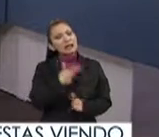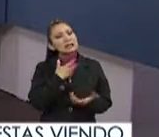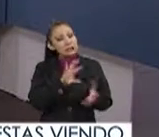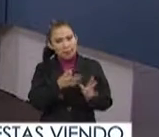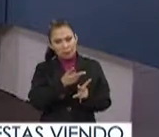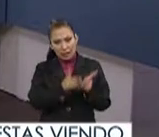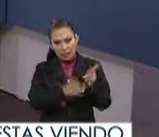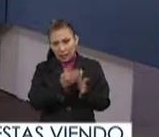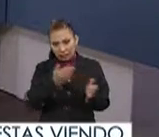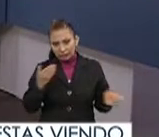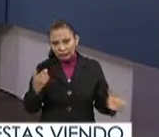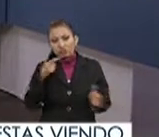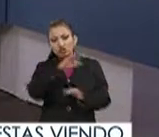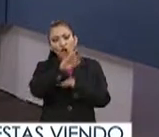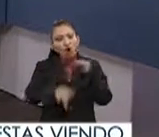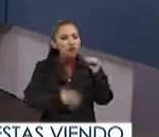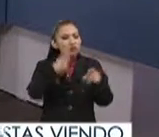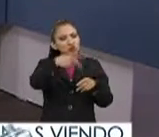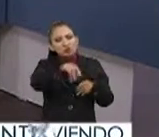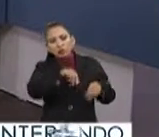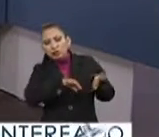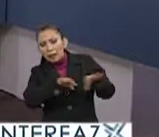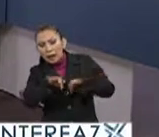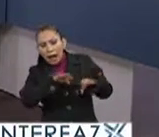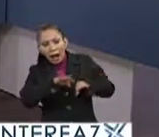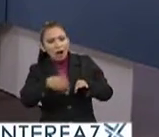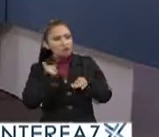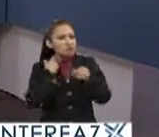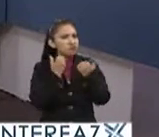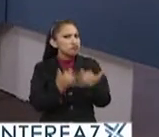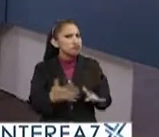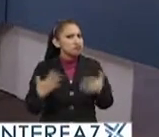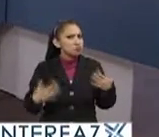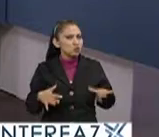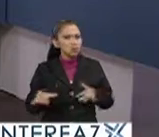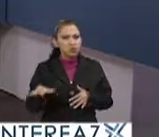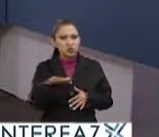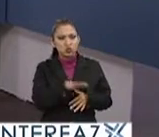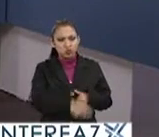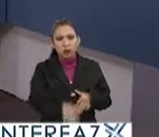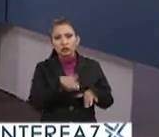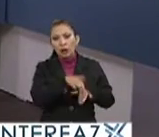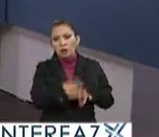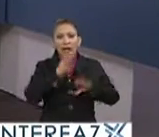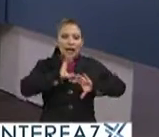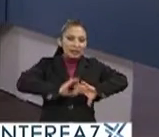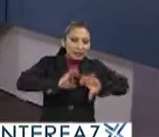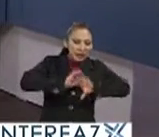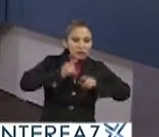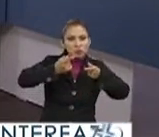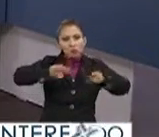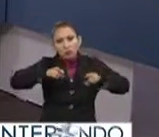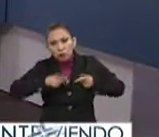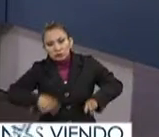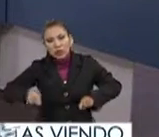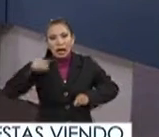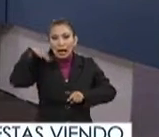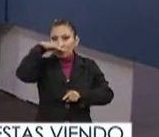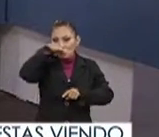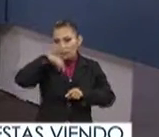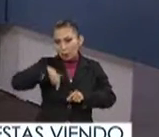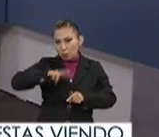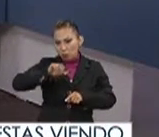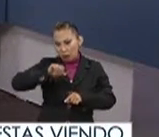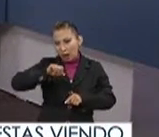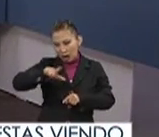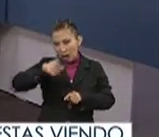ya platicamos un poco de toda la labor que hacen, la gran labor que hacen sobre los conciertos gratuitos en el Munal, que